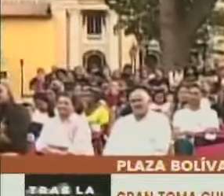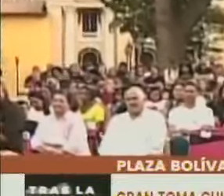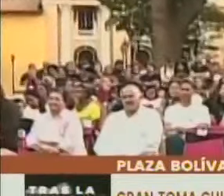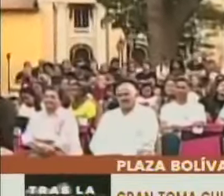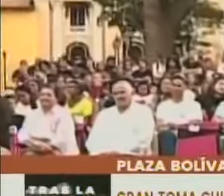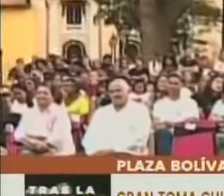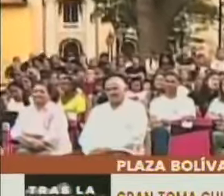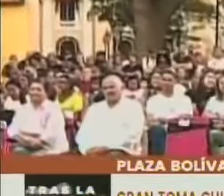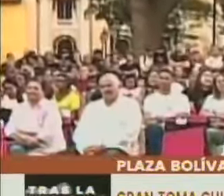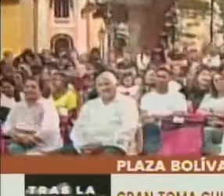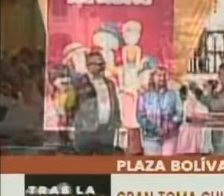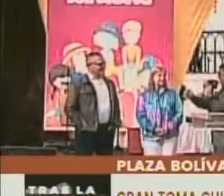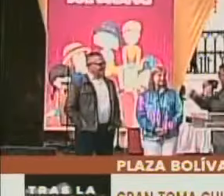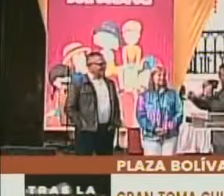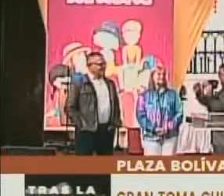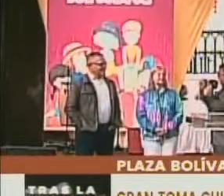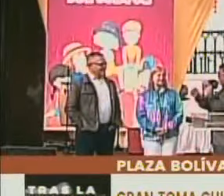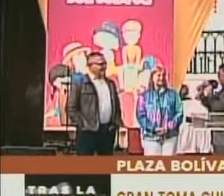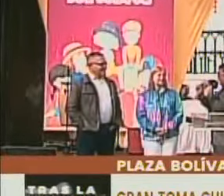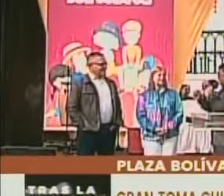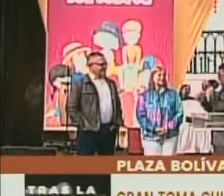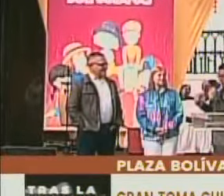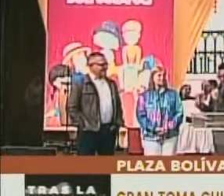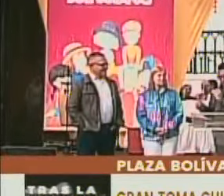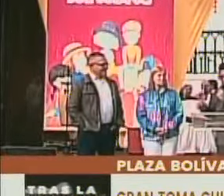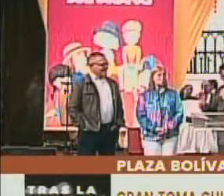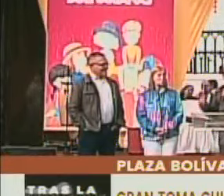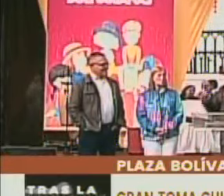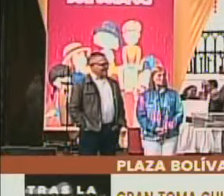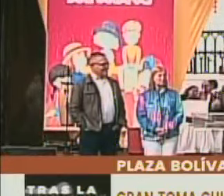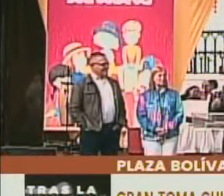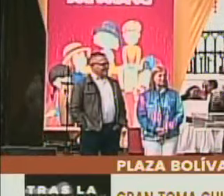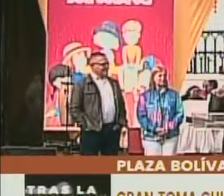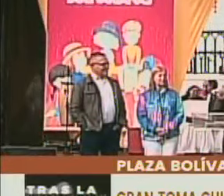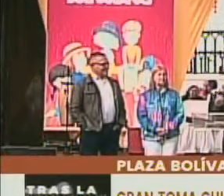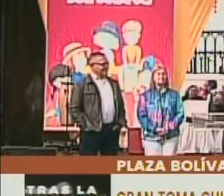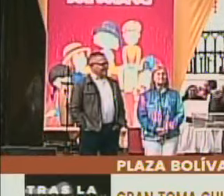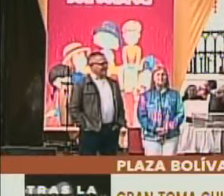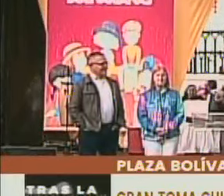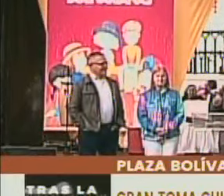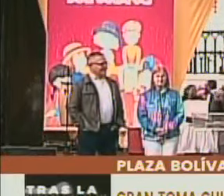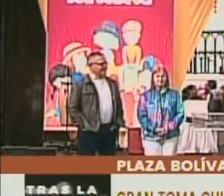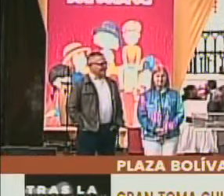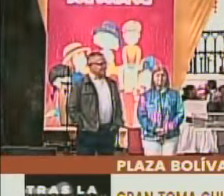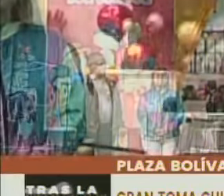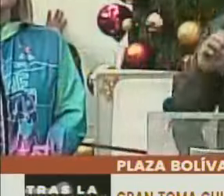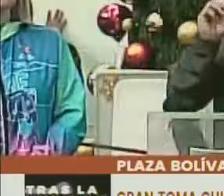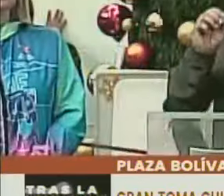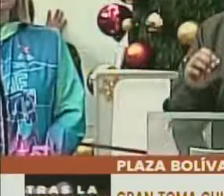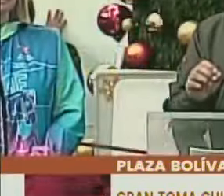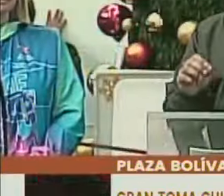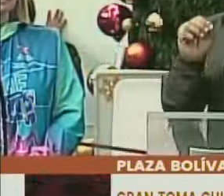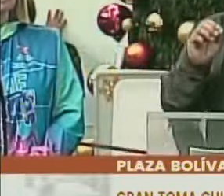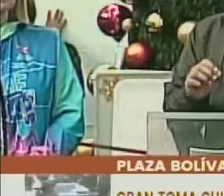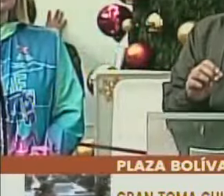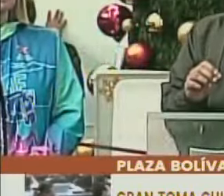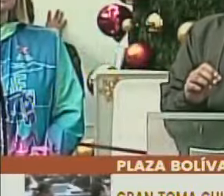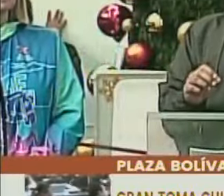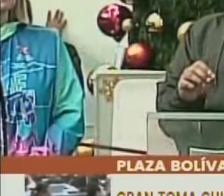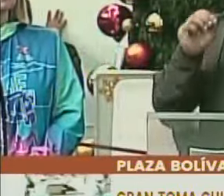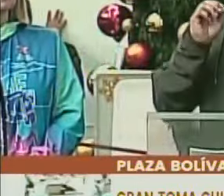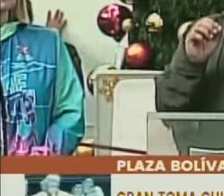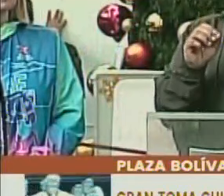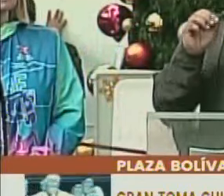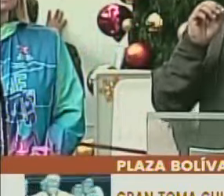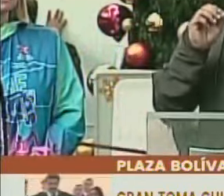parte de las palabras del jefe de gobierno de Caracas, Naum Fernández. La circulación aguas abajo en un convenio que se